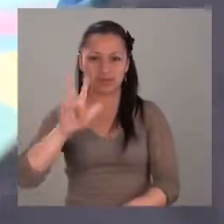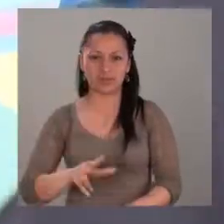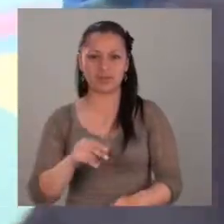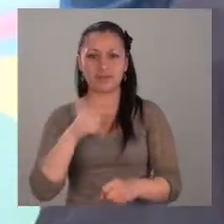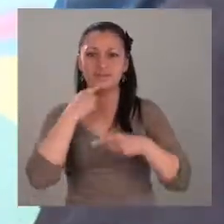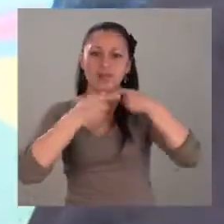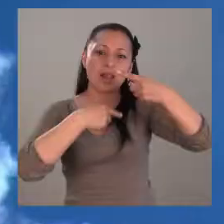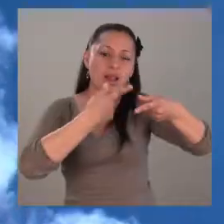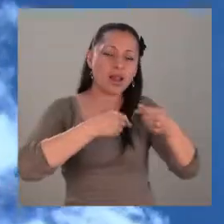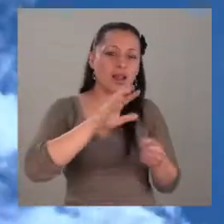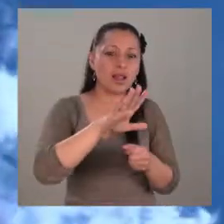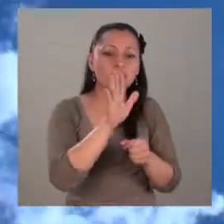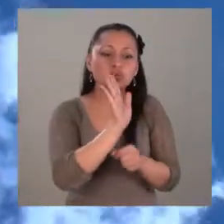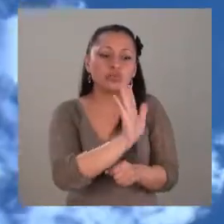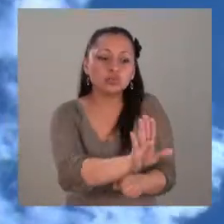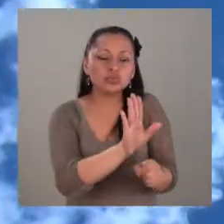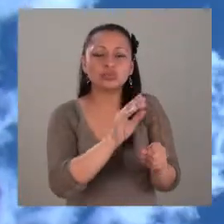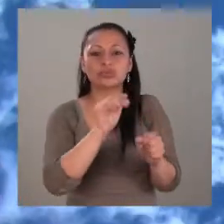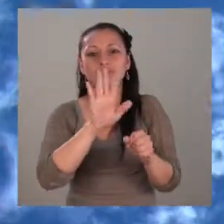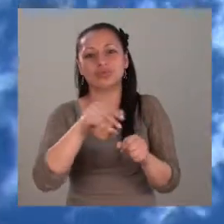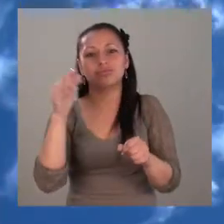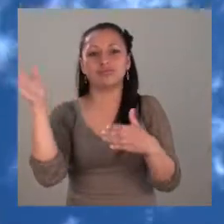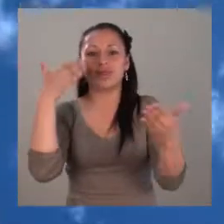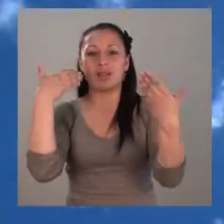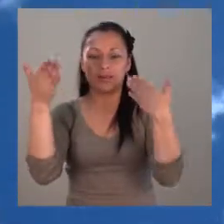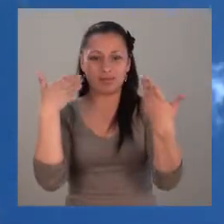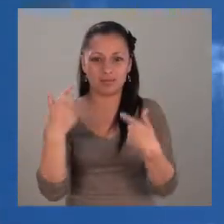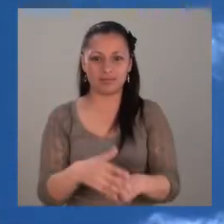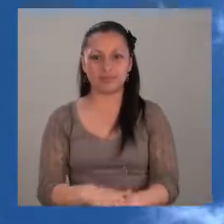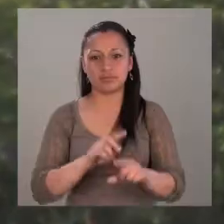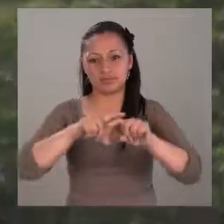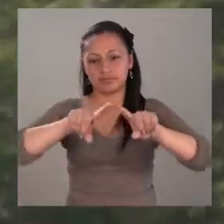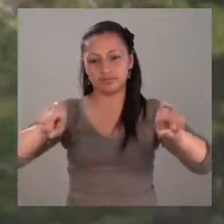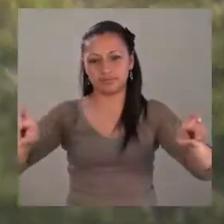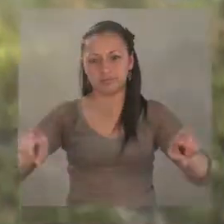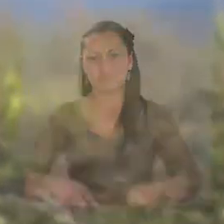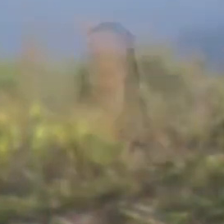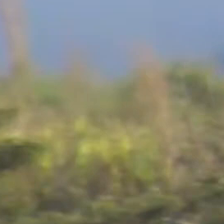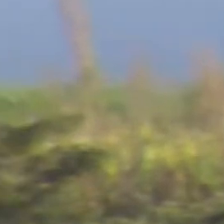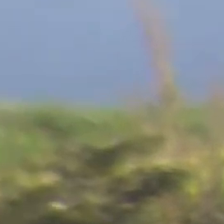andinas, lenguas nativas, biodiversidad y cambio climático.